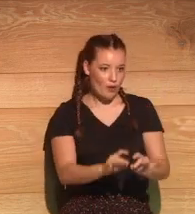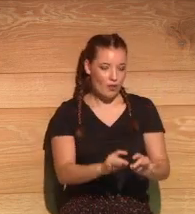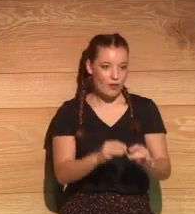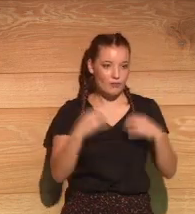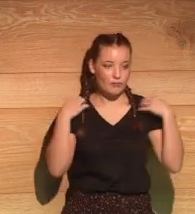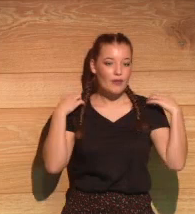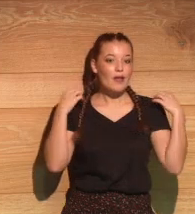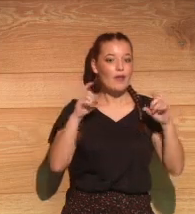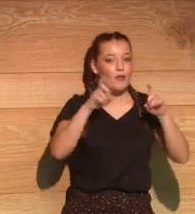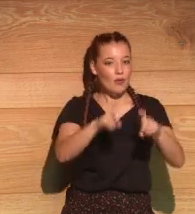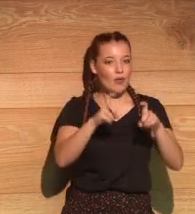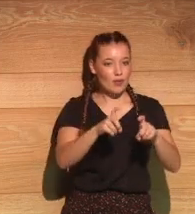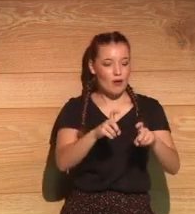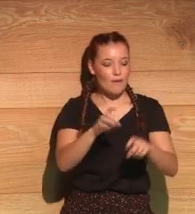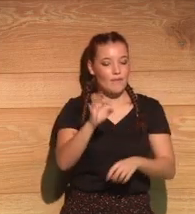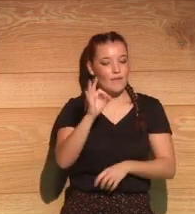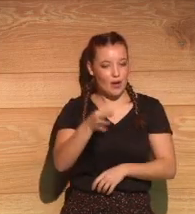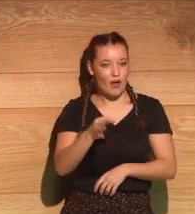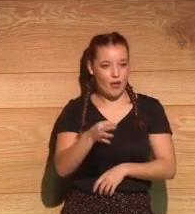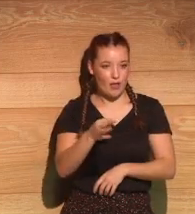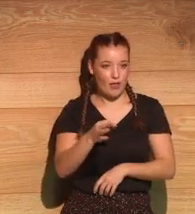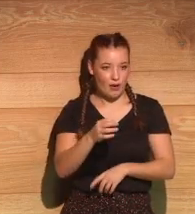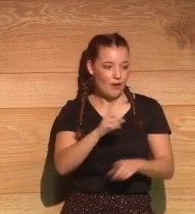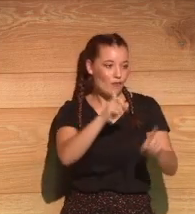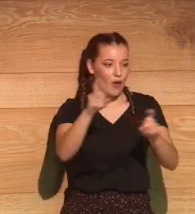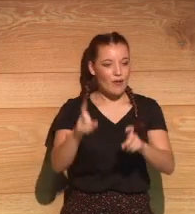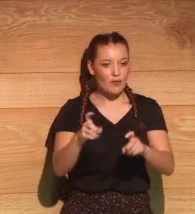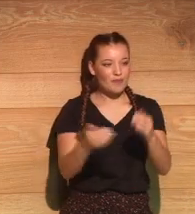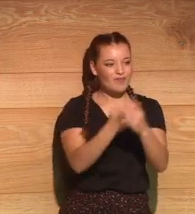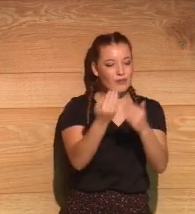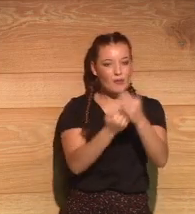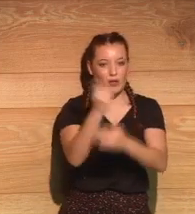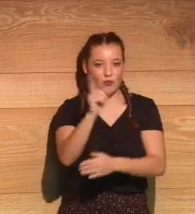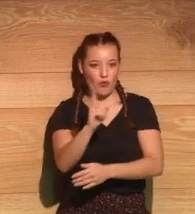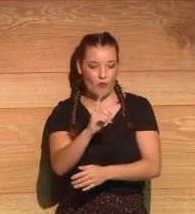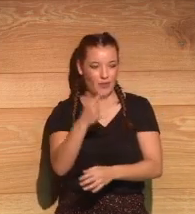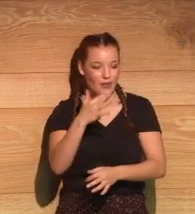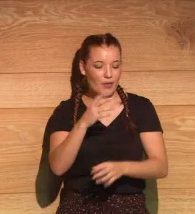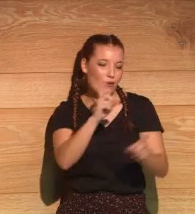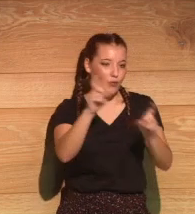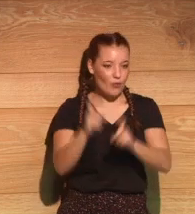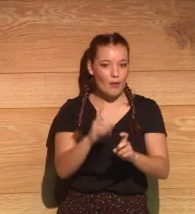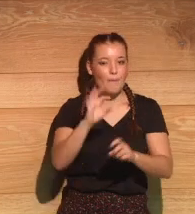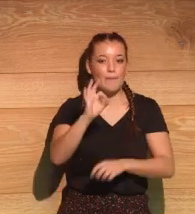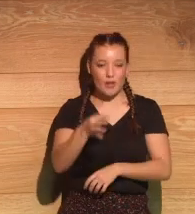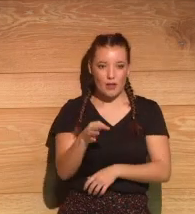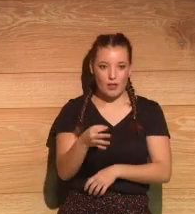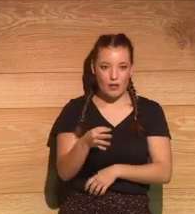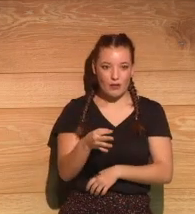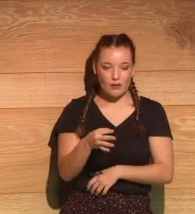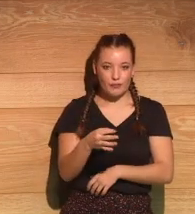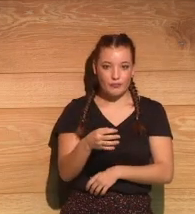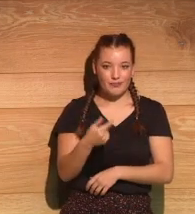educación verdadera, no la que se produce diariamente, ¿no? Entonces creo que sí, que eso tiene que ver, es casi como